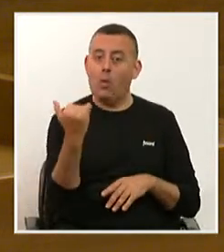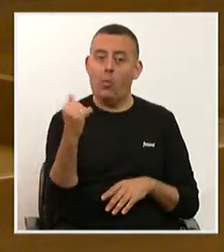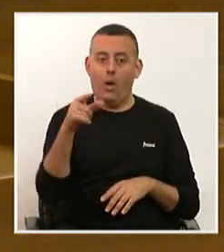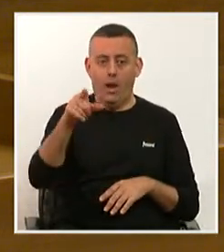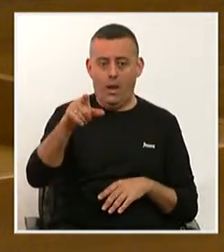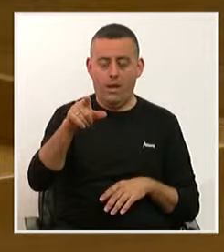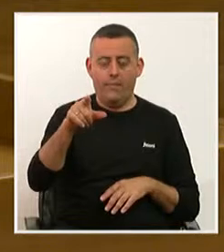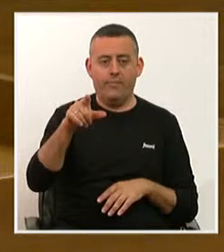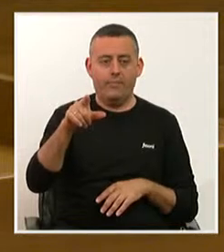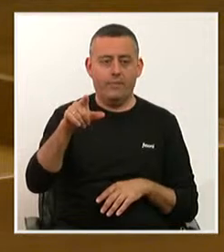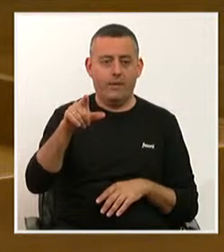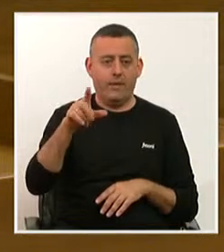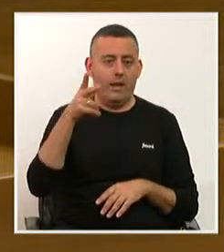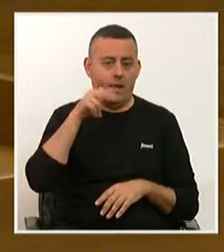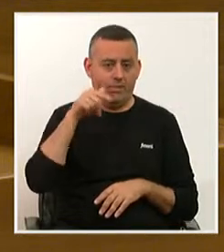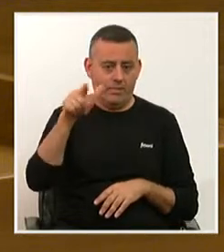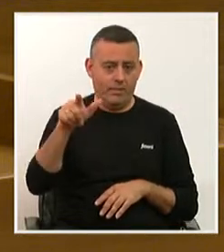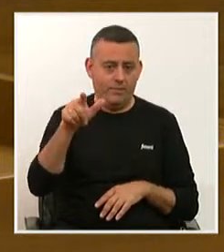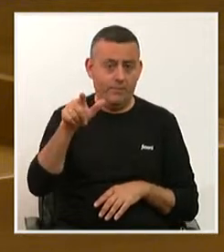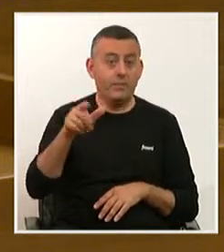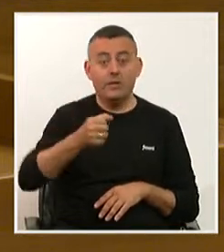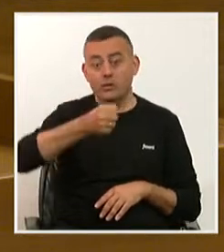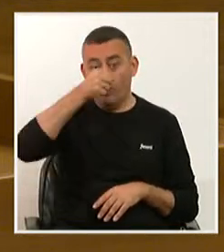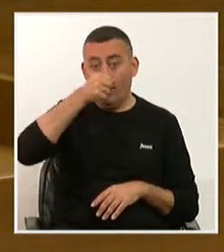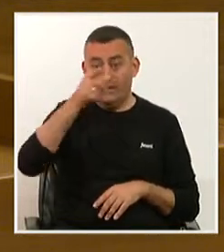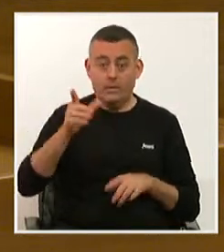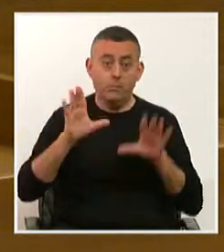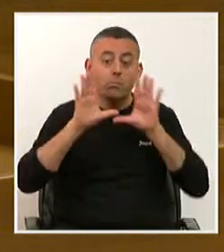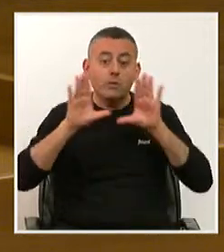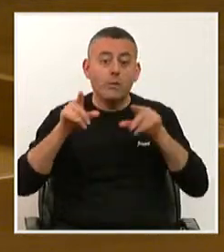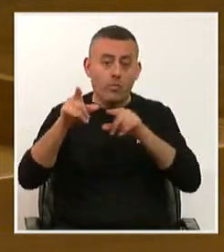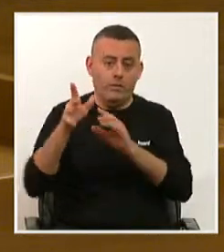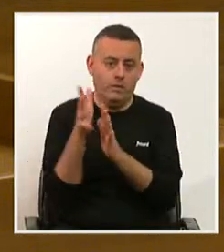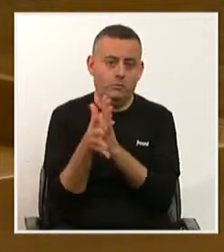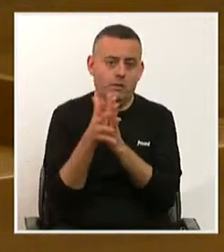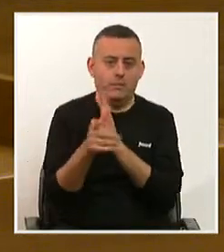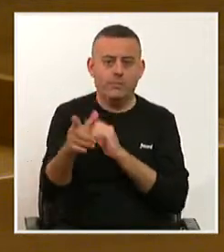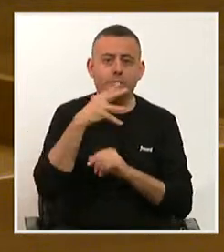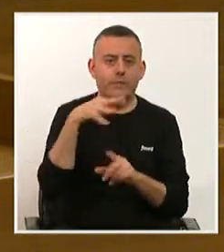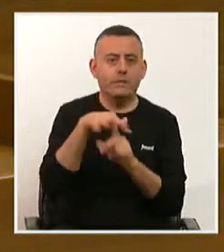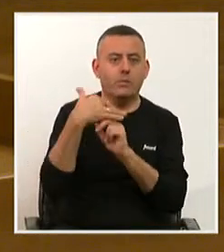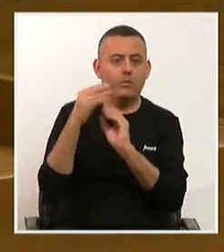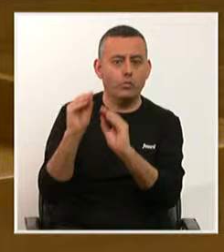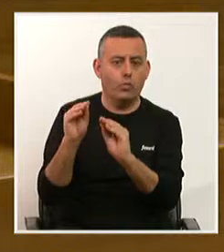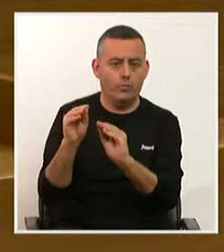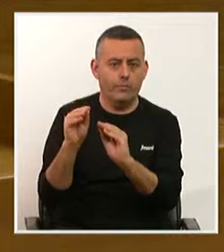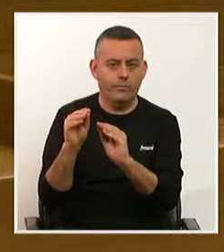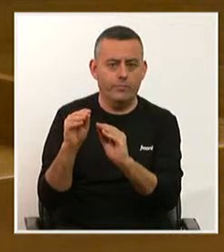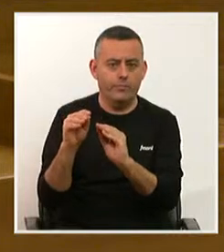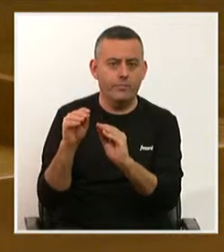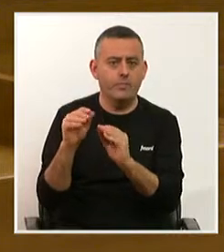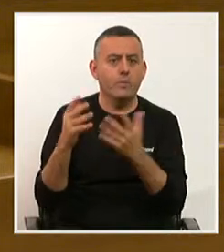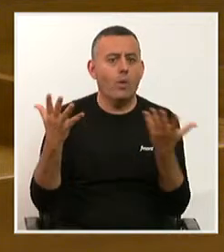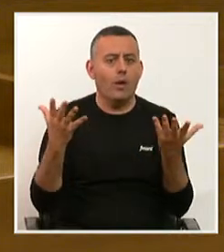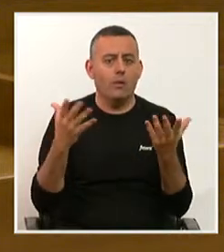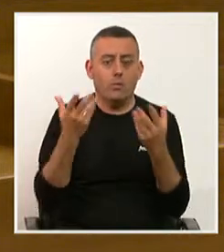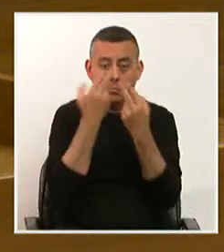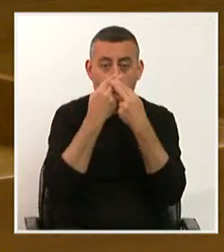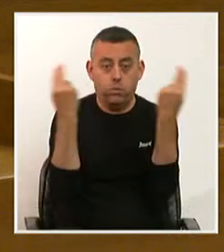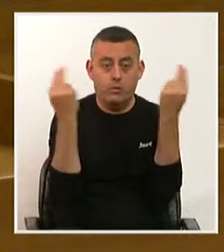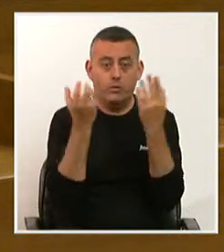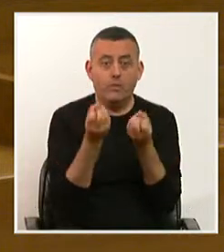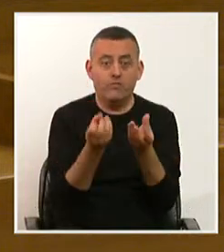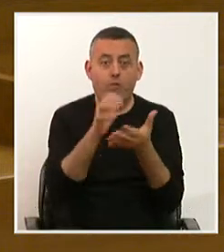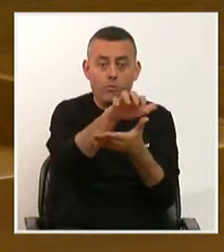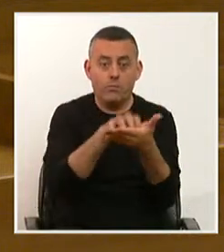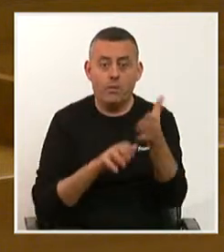municipal socialista denunciaba tamb la situ que en el municipi després de quea públic un